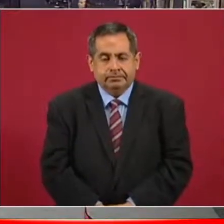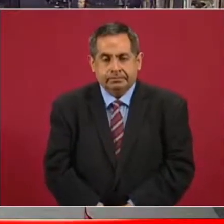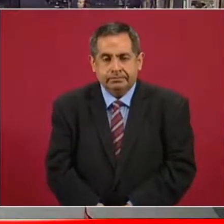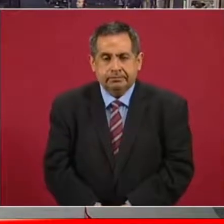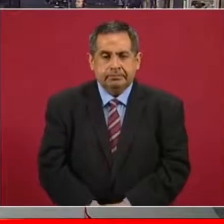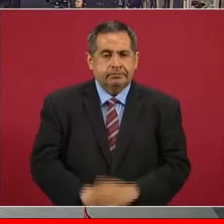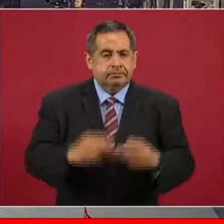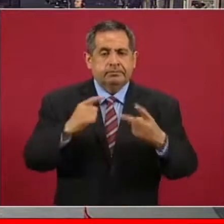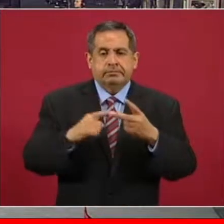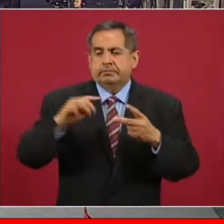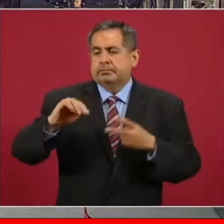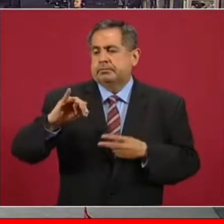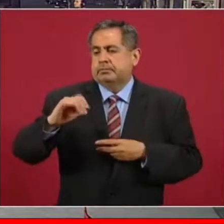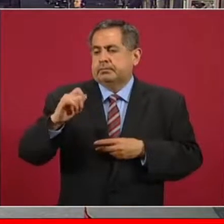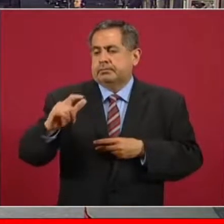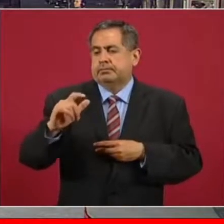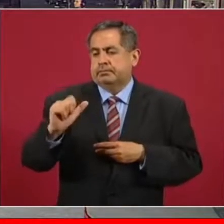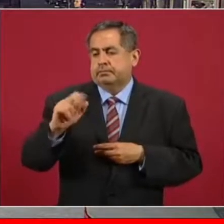Miguel Ángel.